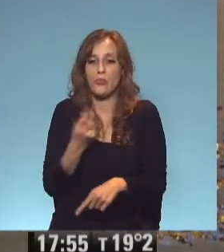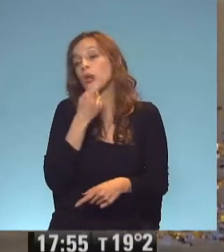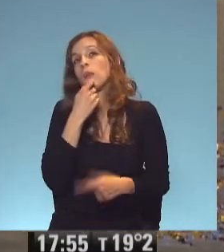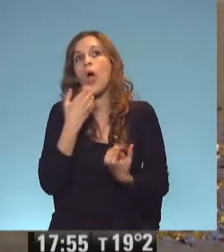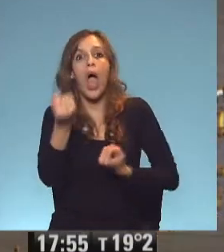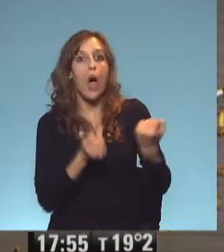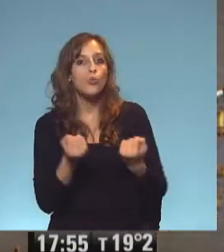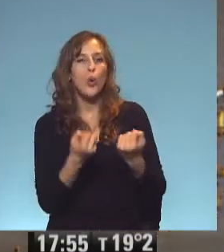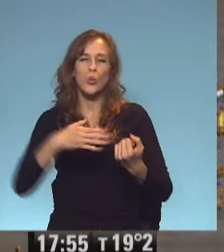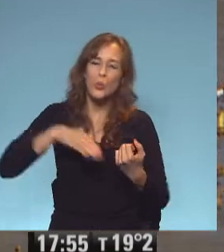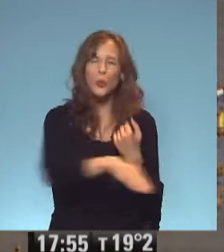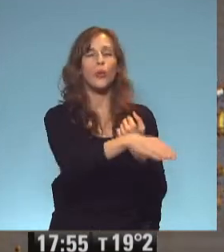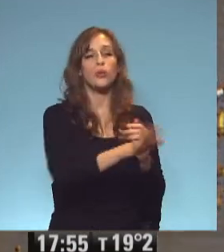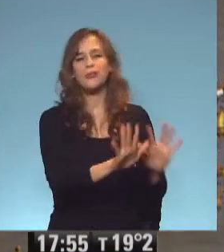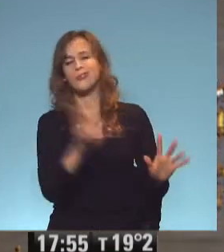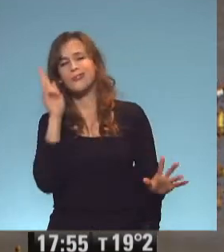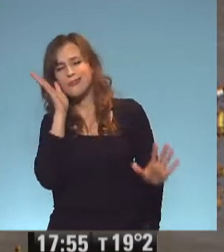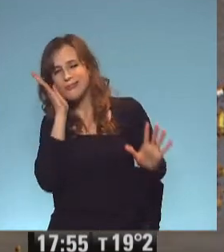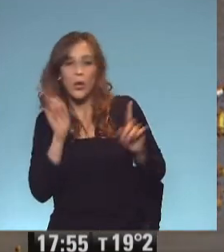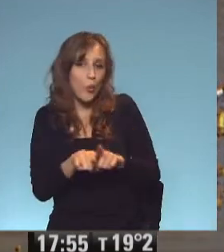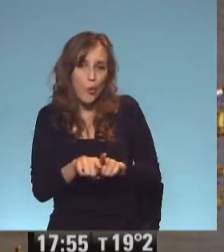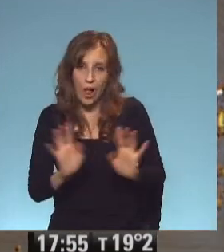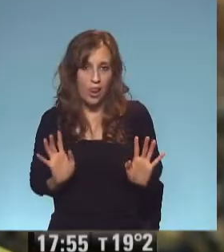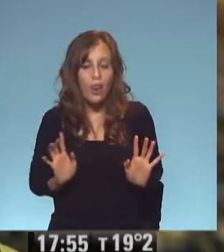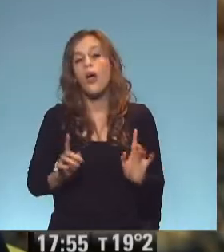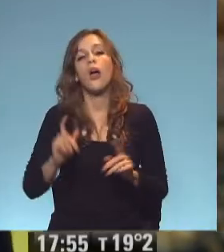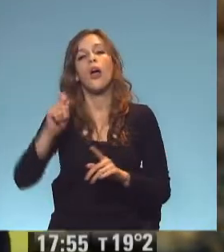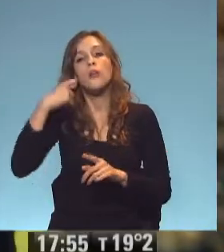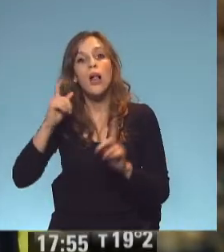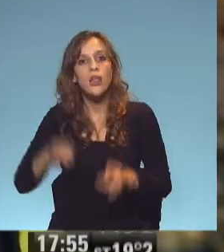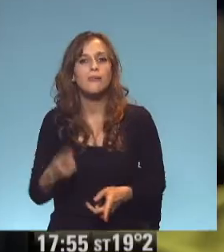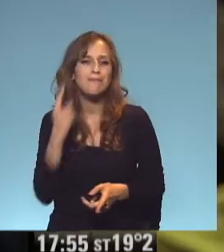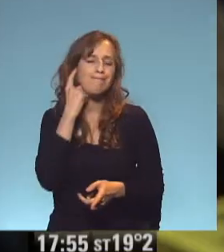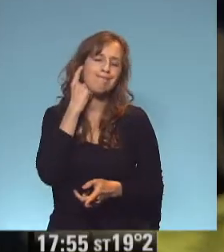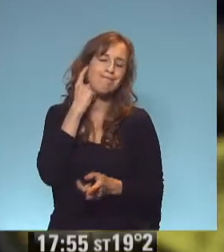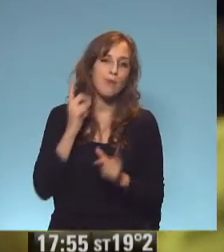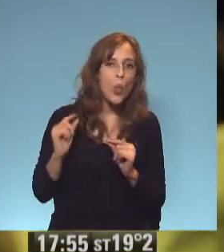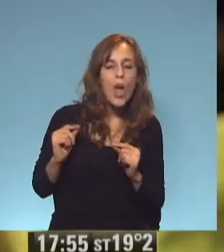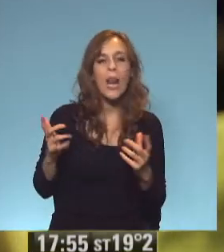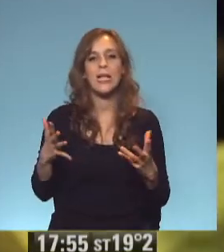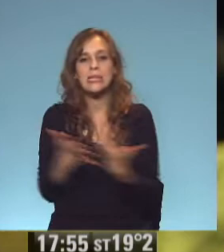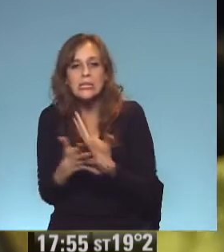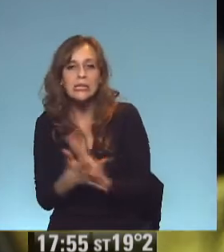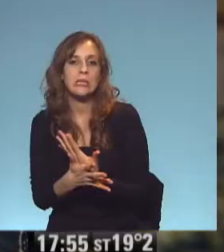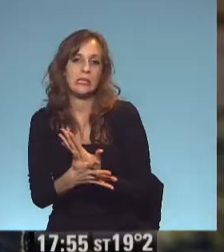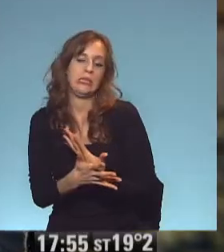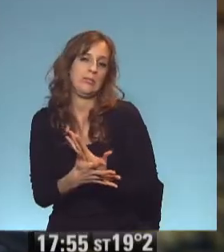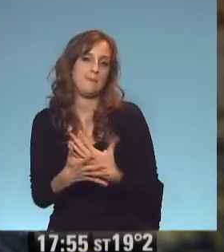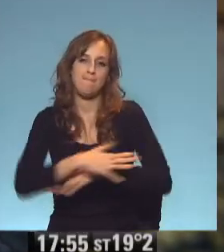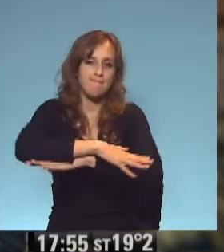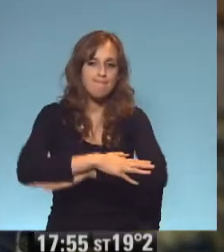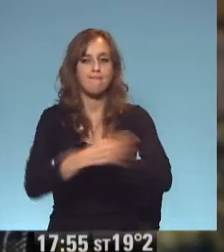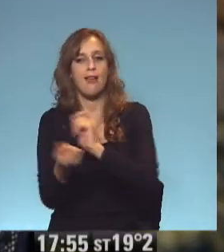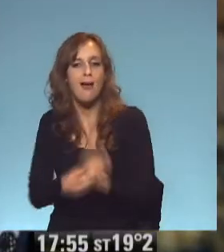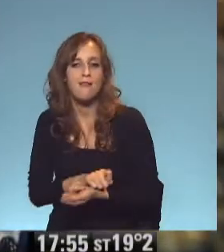ruido. Bueno, a ellos también. Les puede dañar el aparato auditivo, les causa estrés, cambios en su comportamiento,